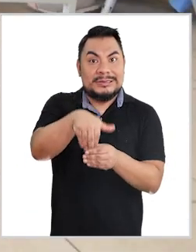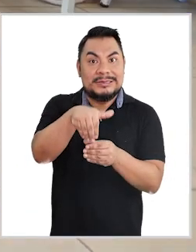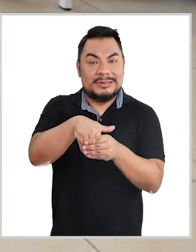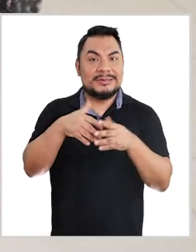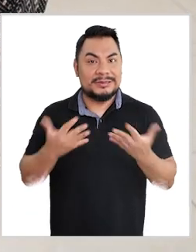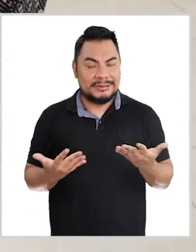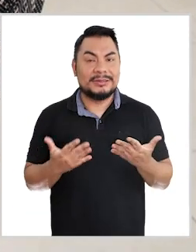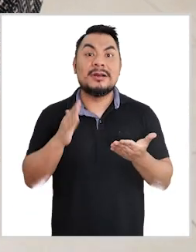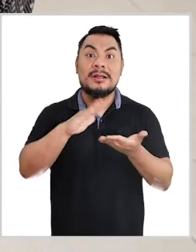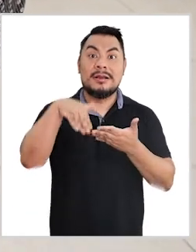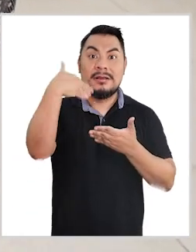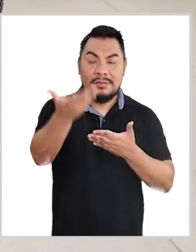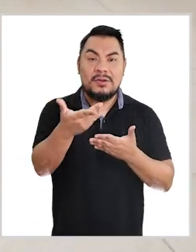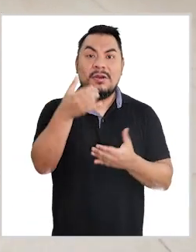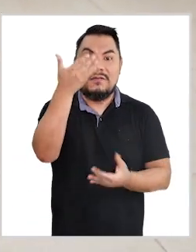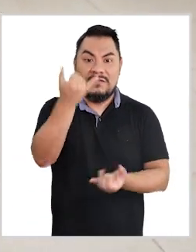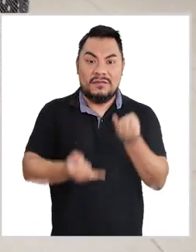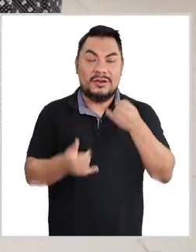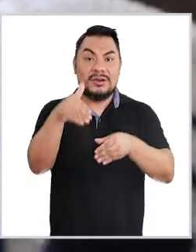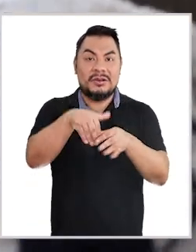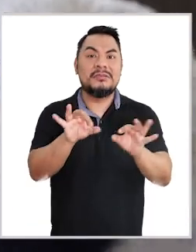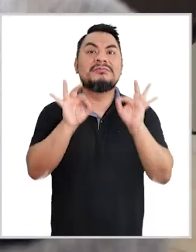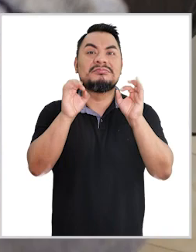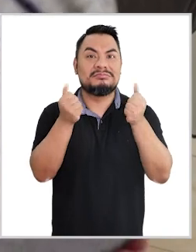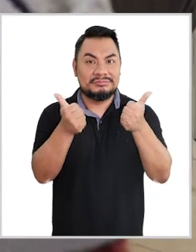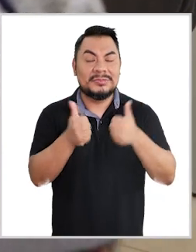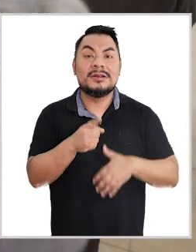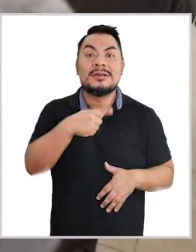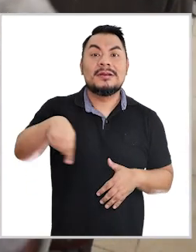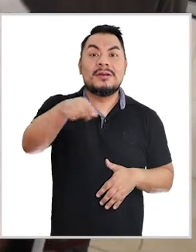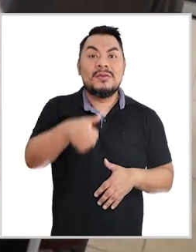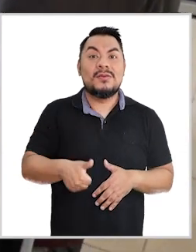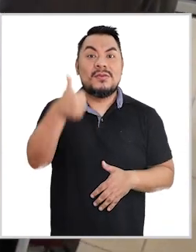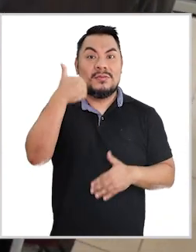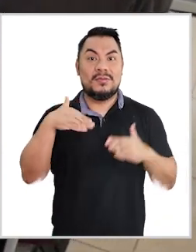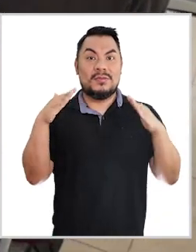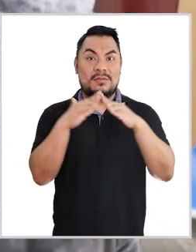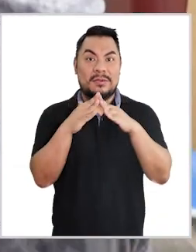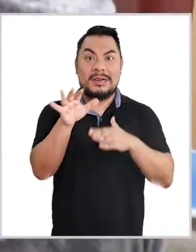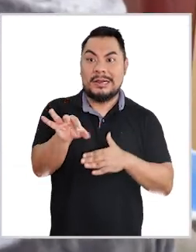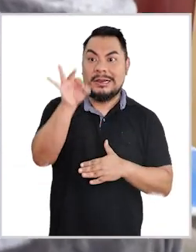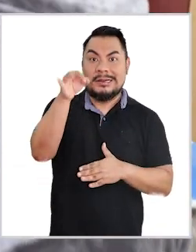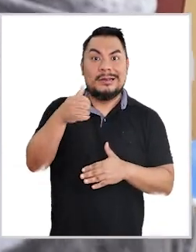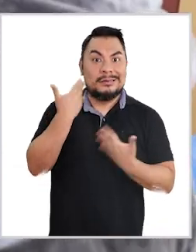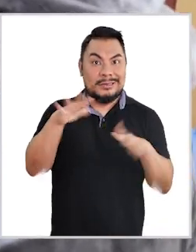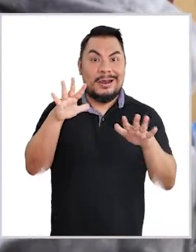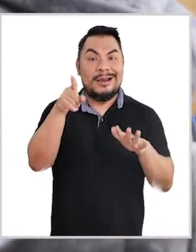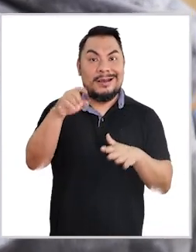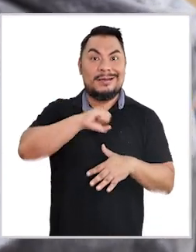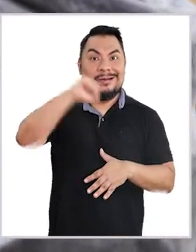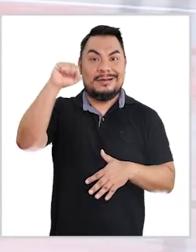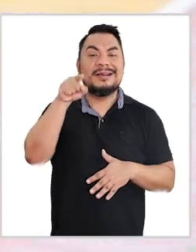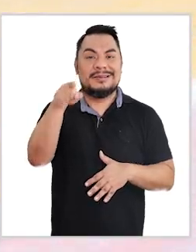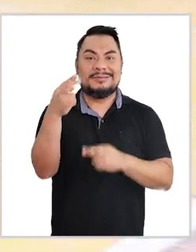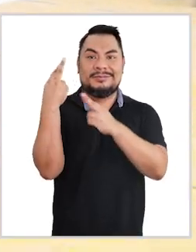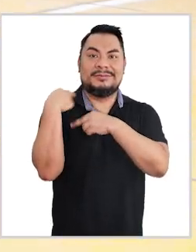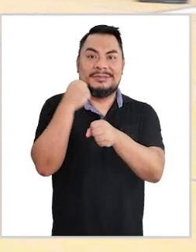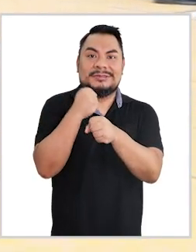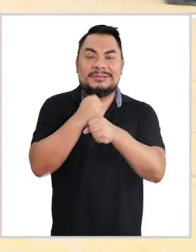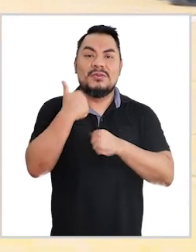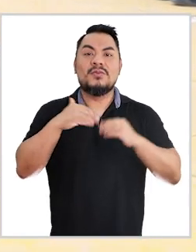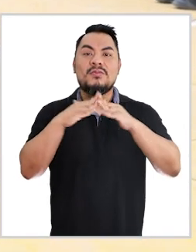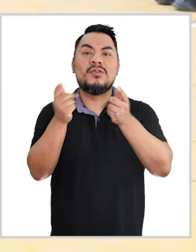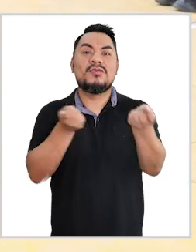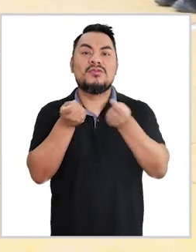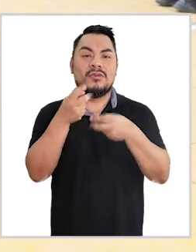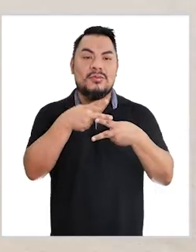elecciones. Después de unos comicios exitosos, las autoridades municipales electas ejercerán la función de representación